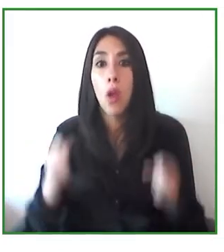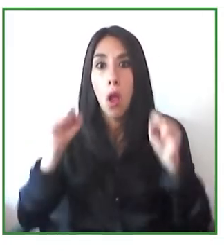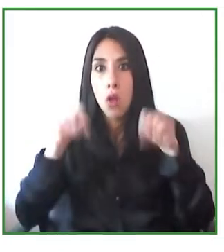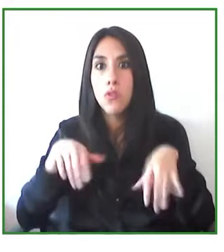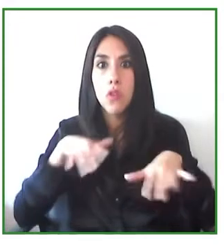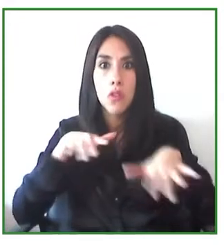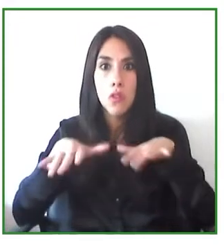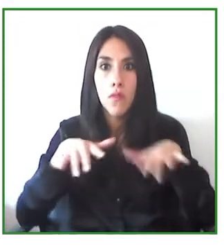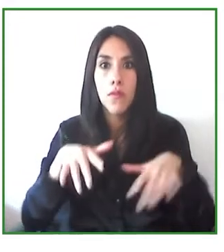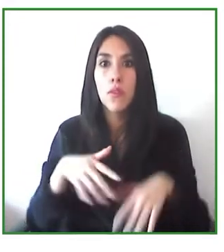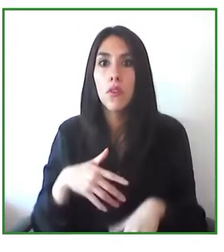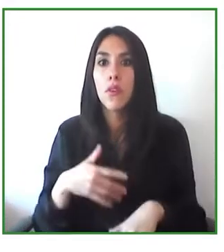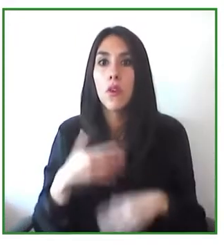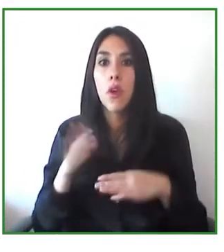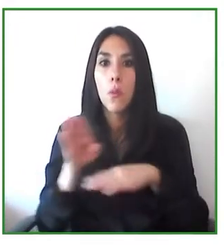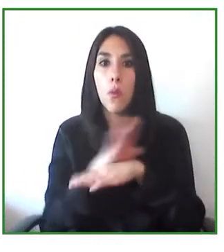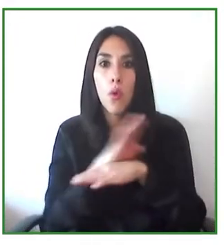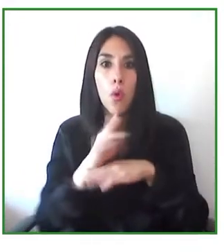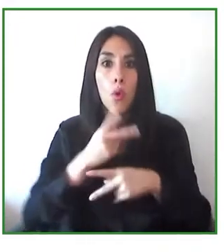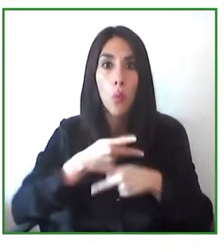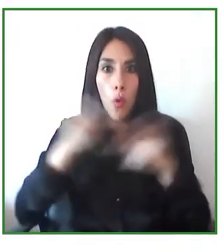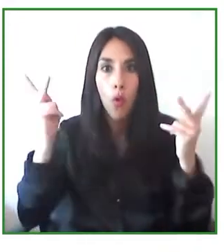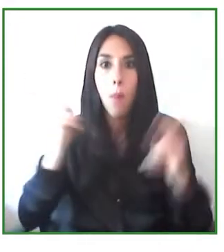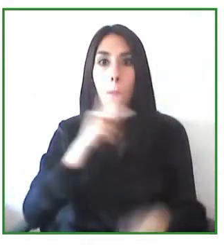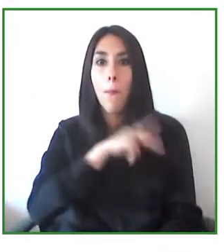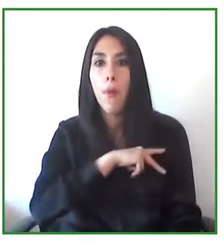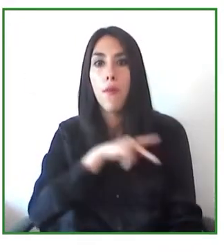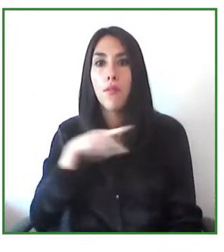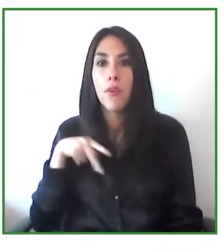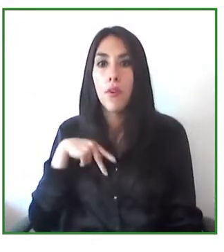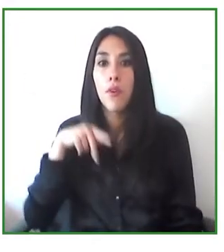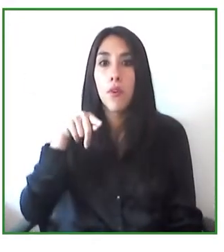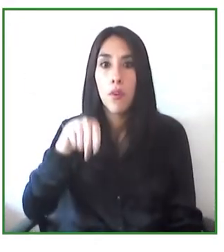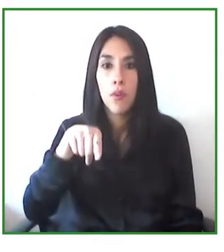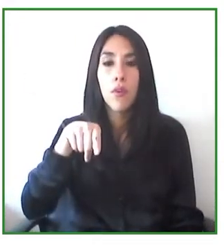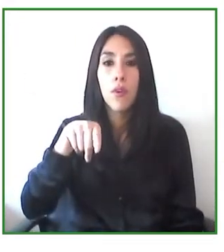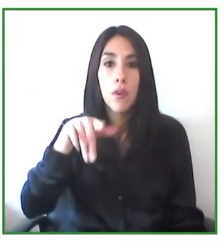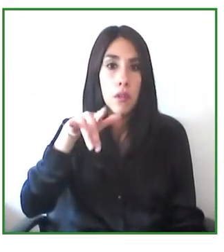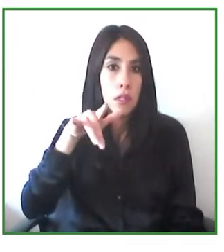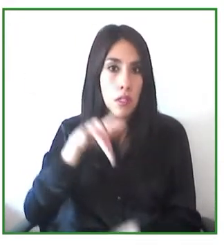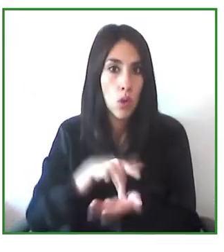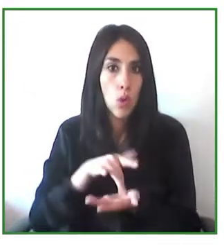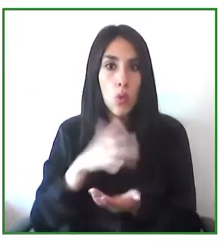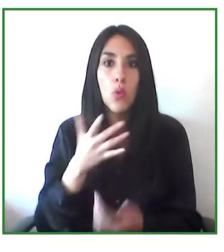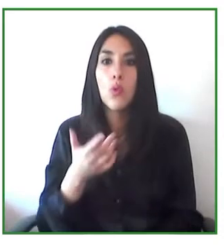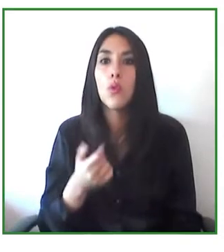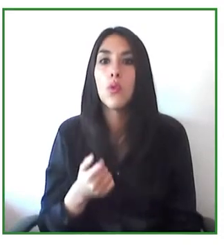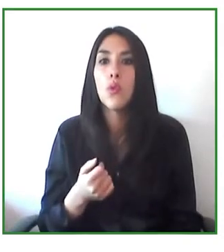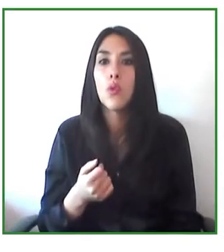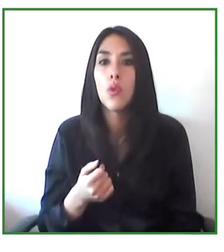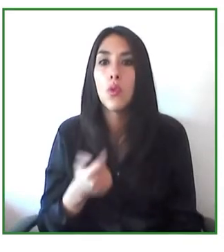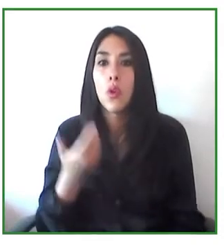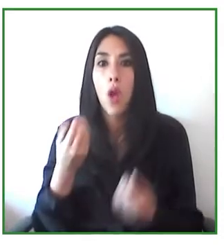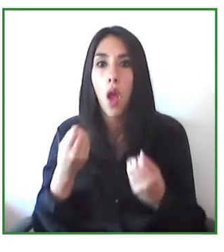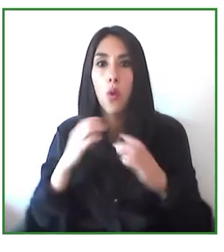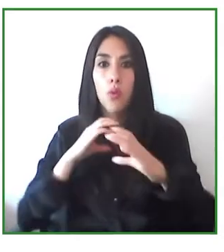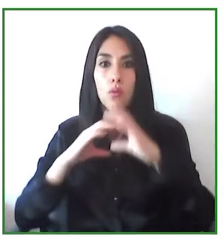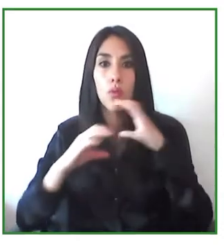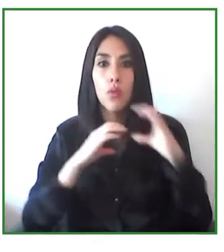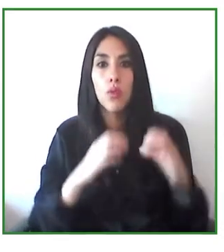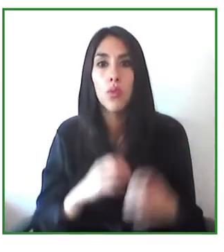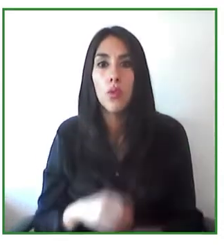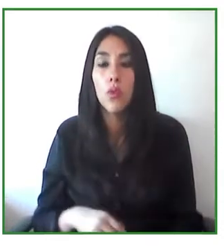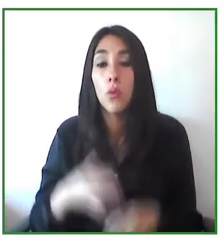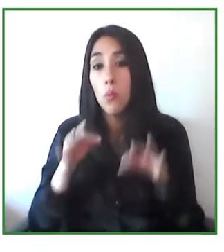momento, Centro de Relevo Colombia es un canal de comunicación bastante importante para la comunidad sorda. En